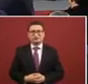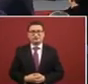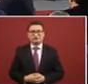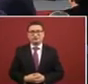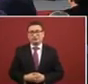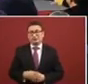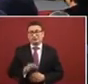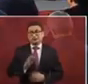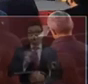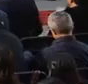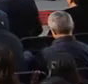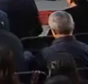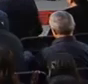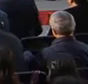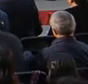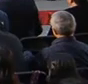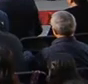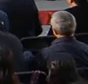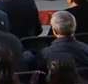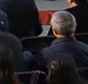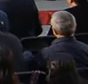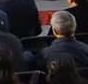si hace falta,